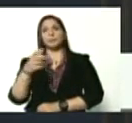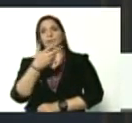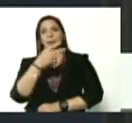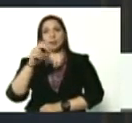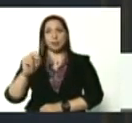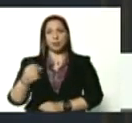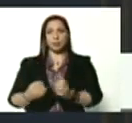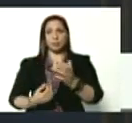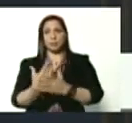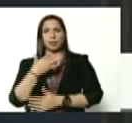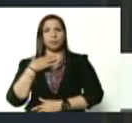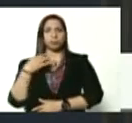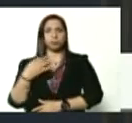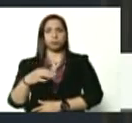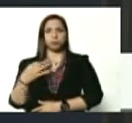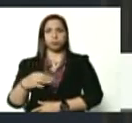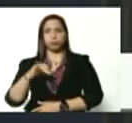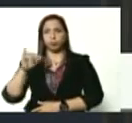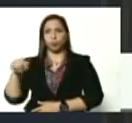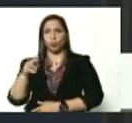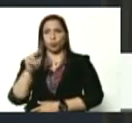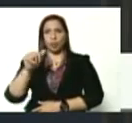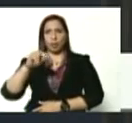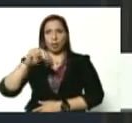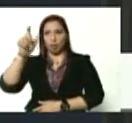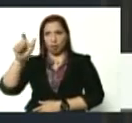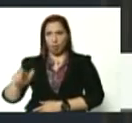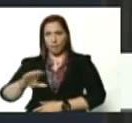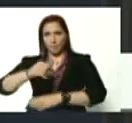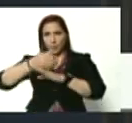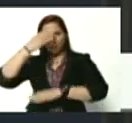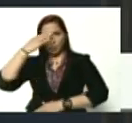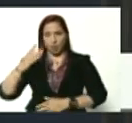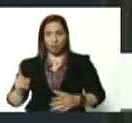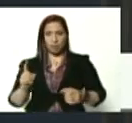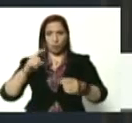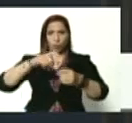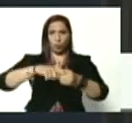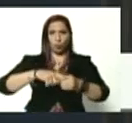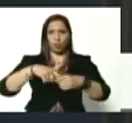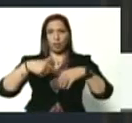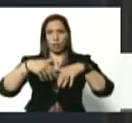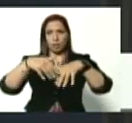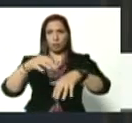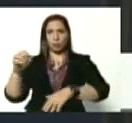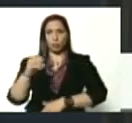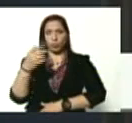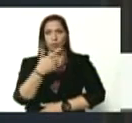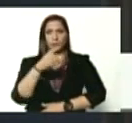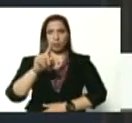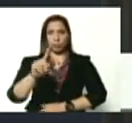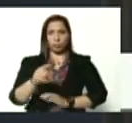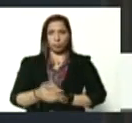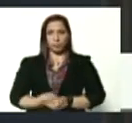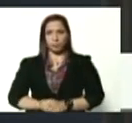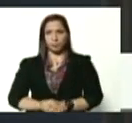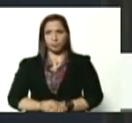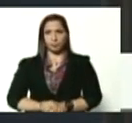guatire juan bautista arismendi provenientes de margaritas se unen al ejército de oriente el 31